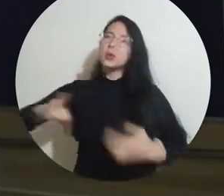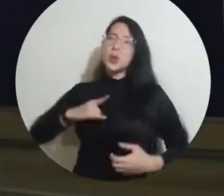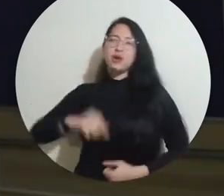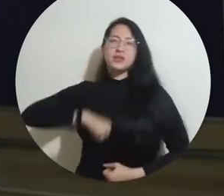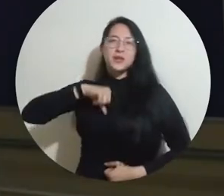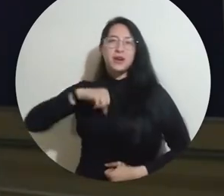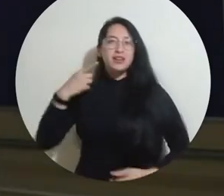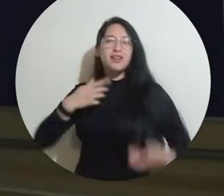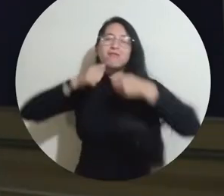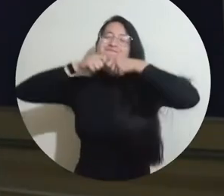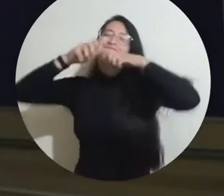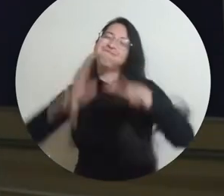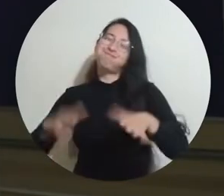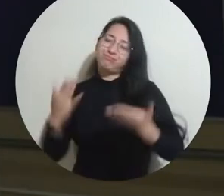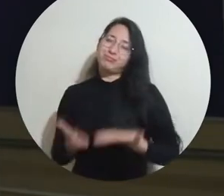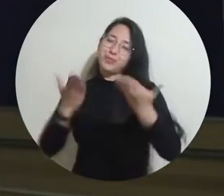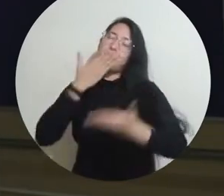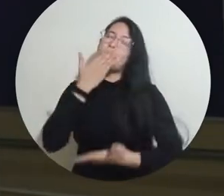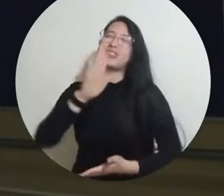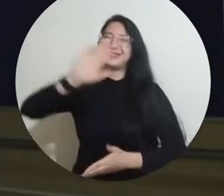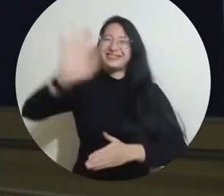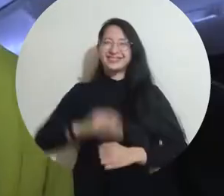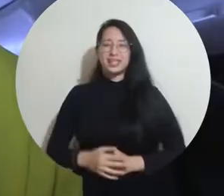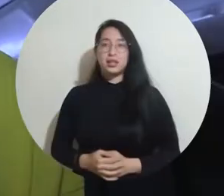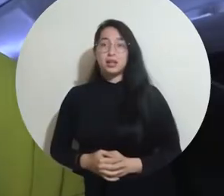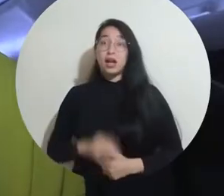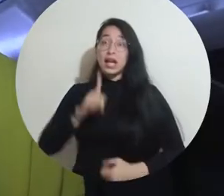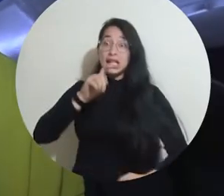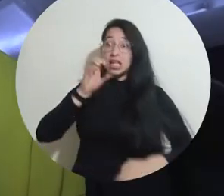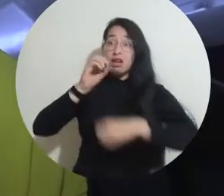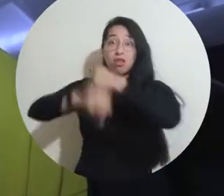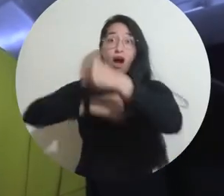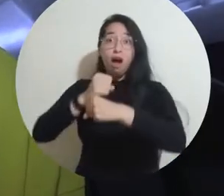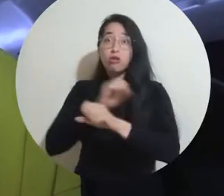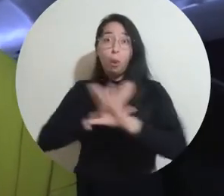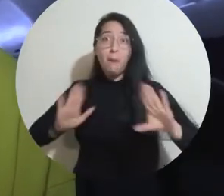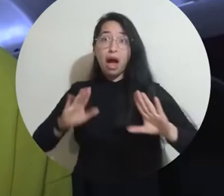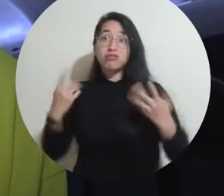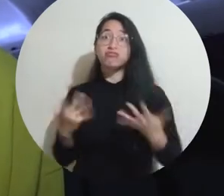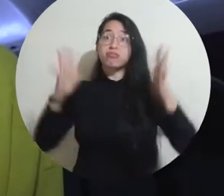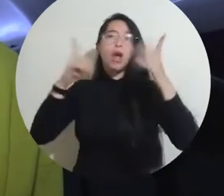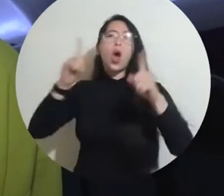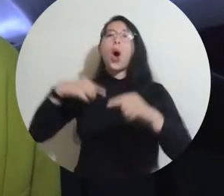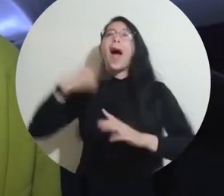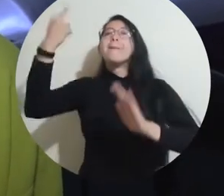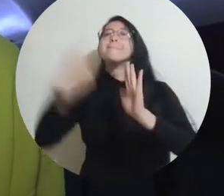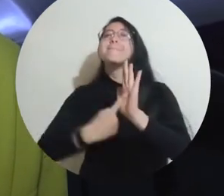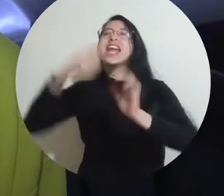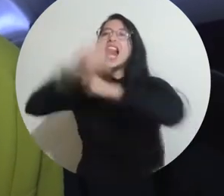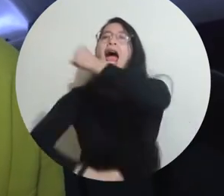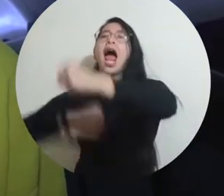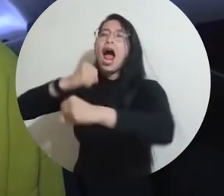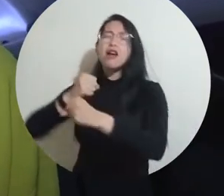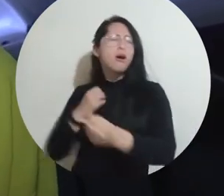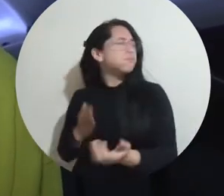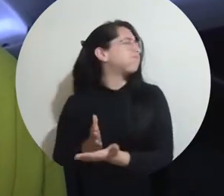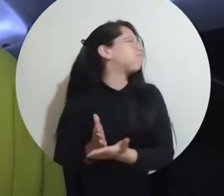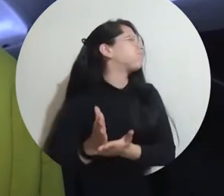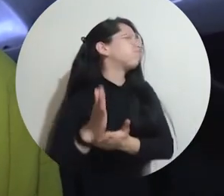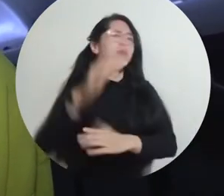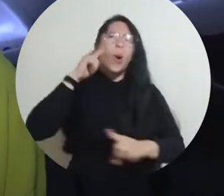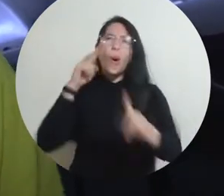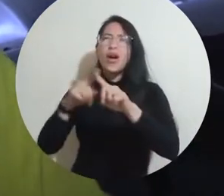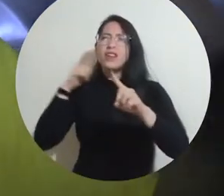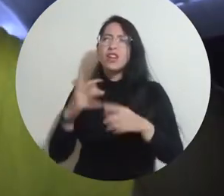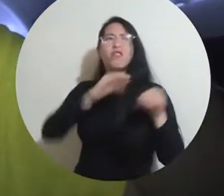y bueno muchas bendiciones y mucho fruto es parte no solamente va a hacer 60 sino va a hacer mil años de existencia enseñando y vamos